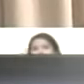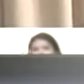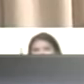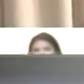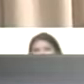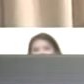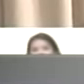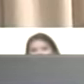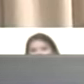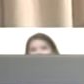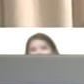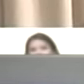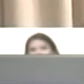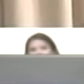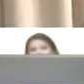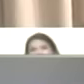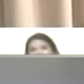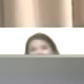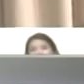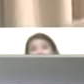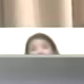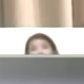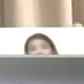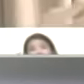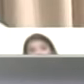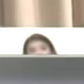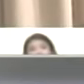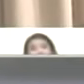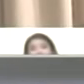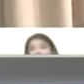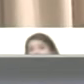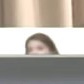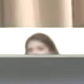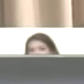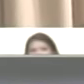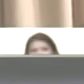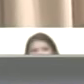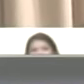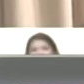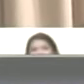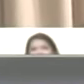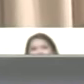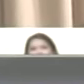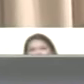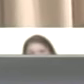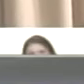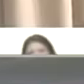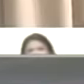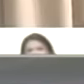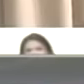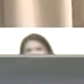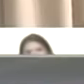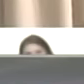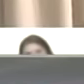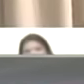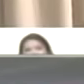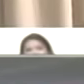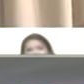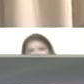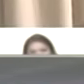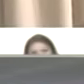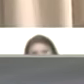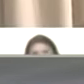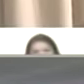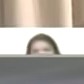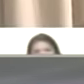Ya se cree, porque no se ha podido entrar de una vez a todo lo que es la investigación